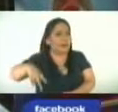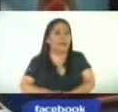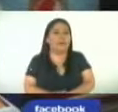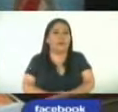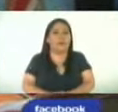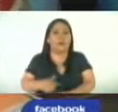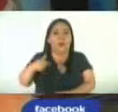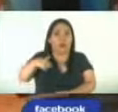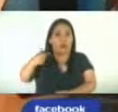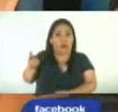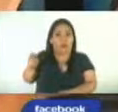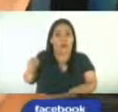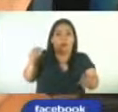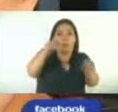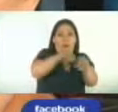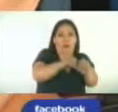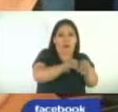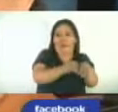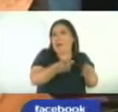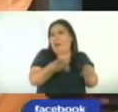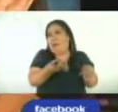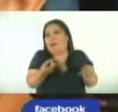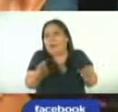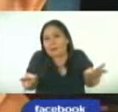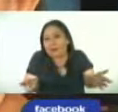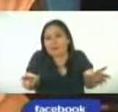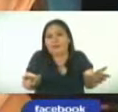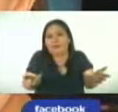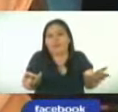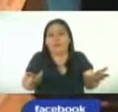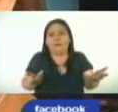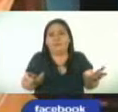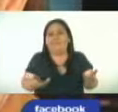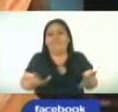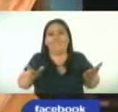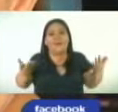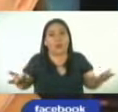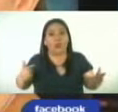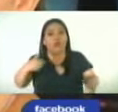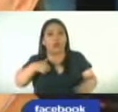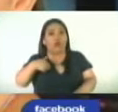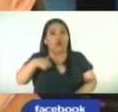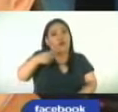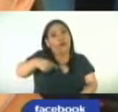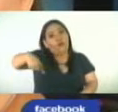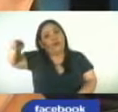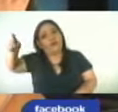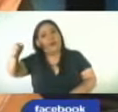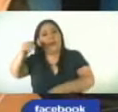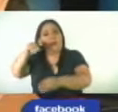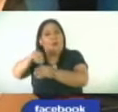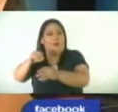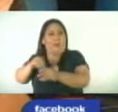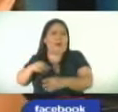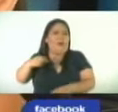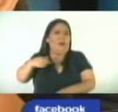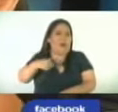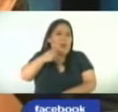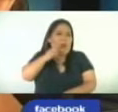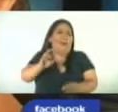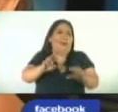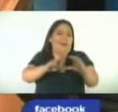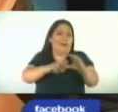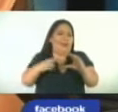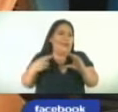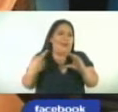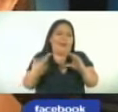tengo que depositar tanto y que tengo que ir al banco, yo digo, las redes sociales